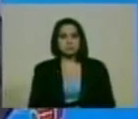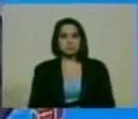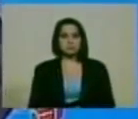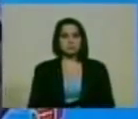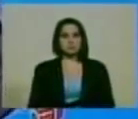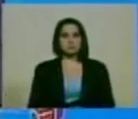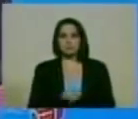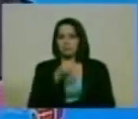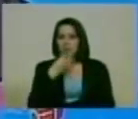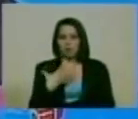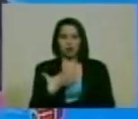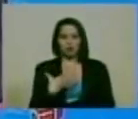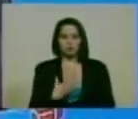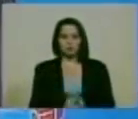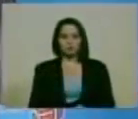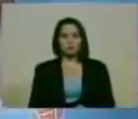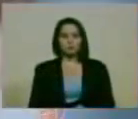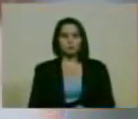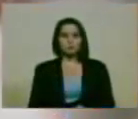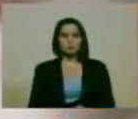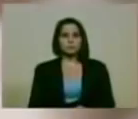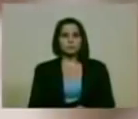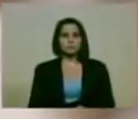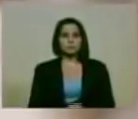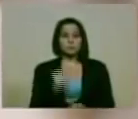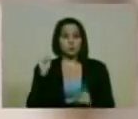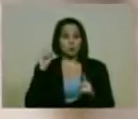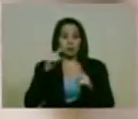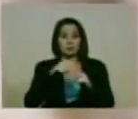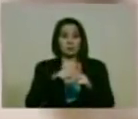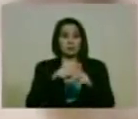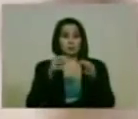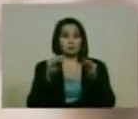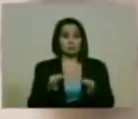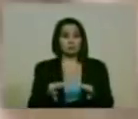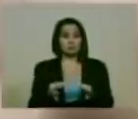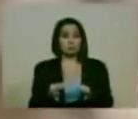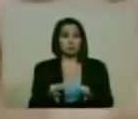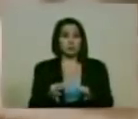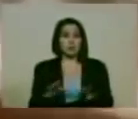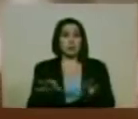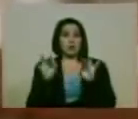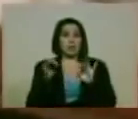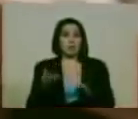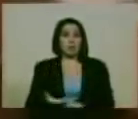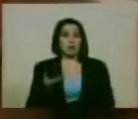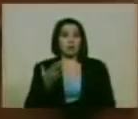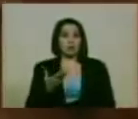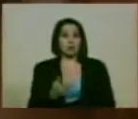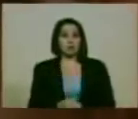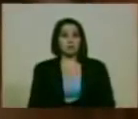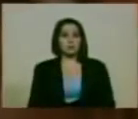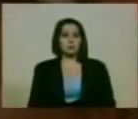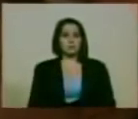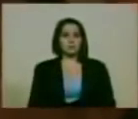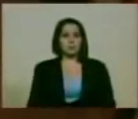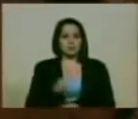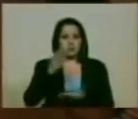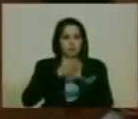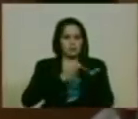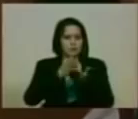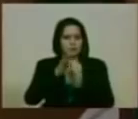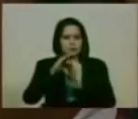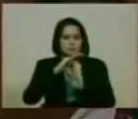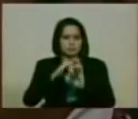Una belleza, porque es un objetivo, es un tema específico, con un lineamiento